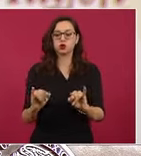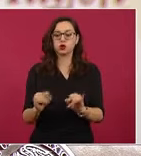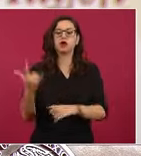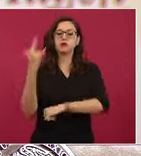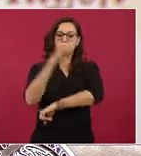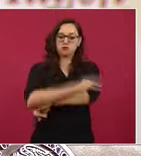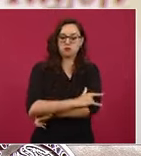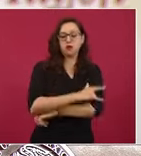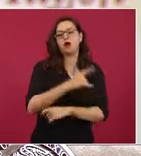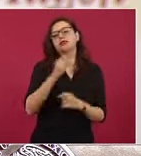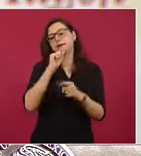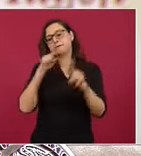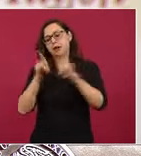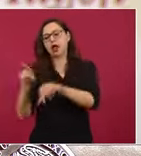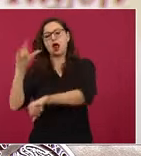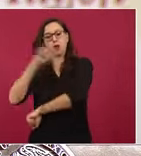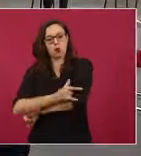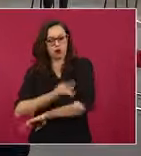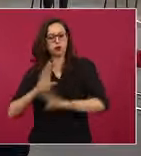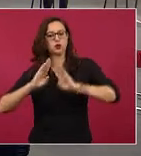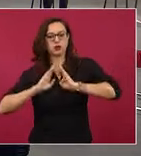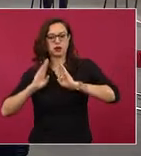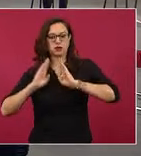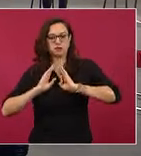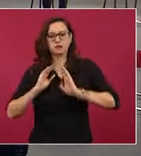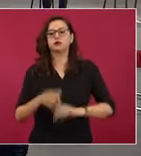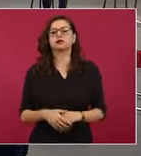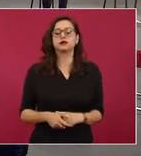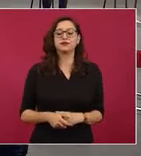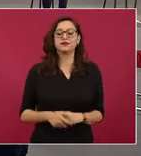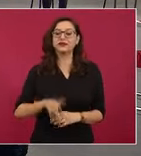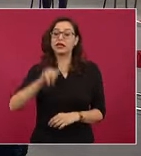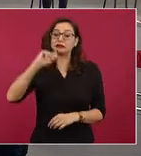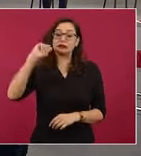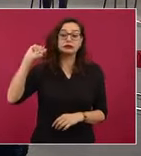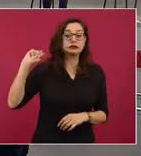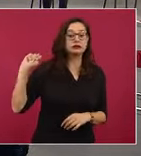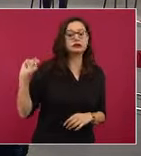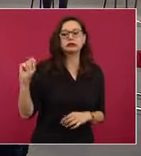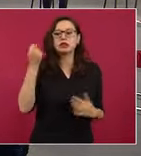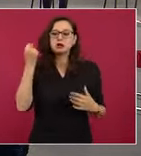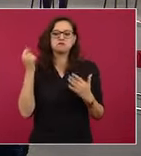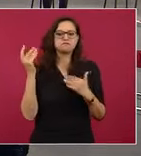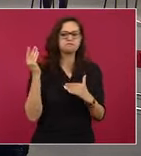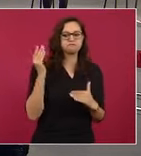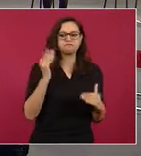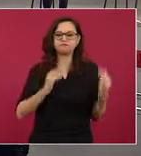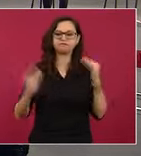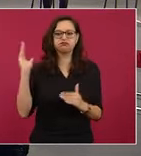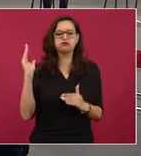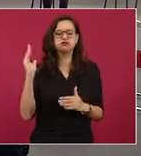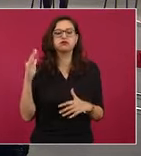que lo acompaña. Se construyó con la tecnología más avanzada y en tiempo